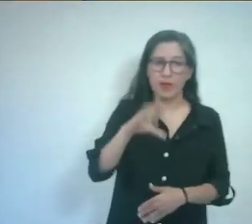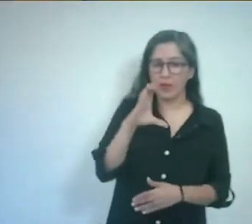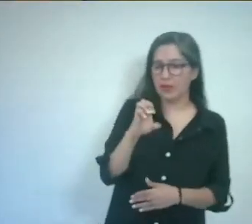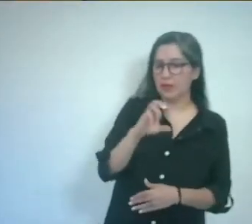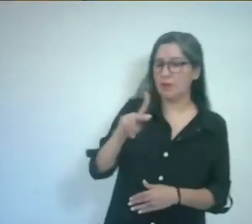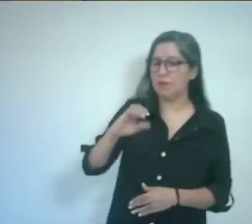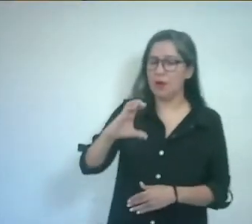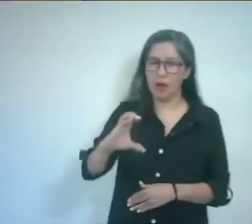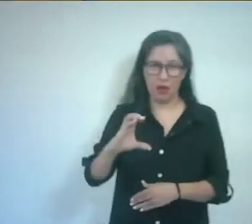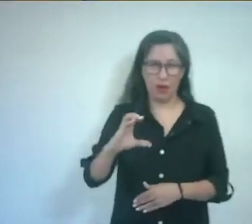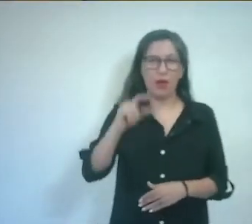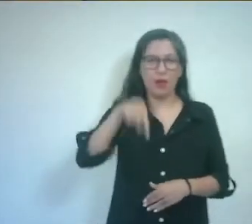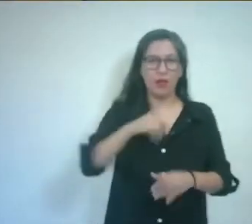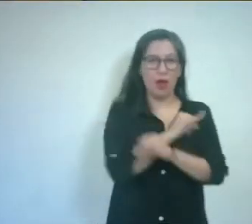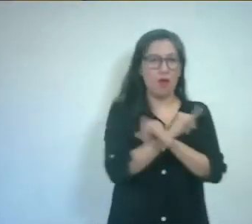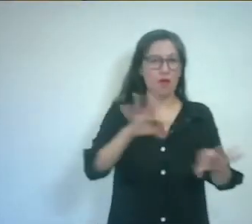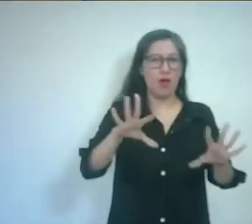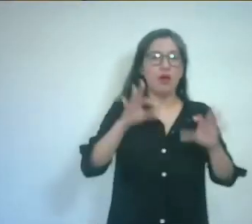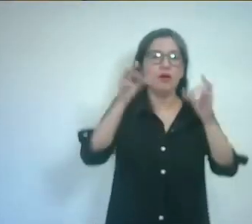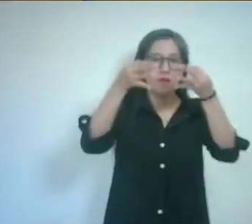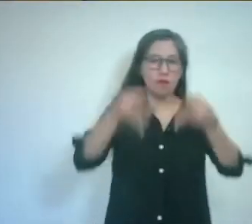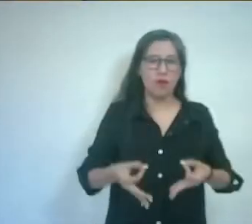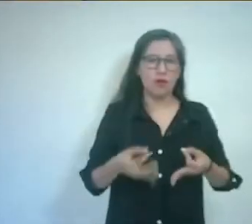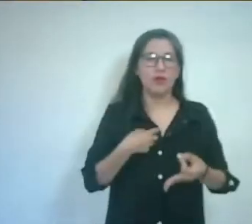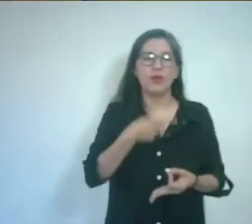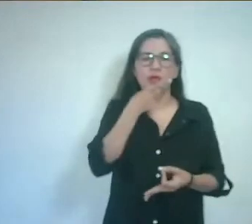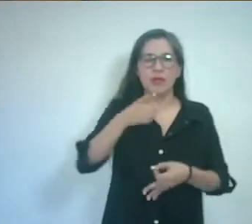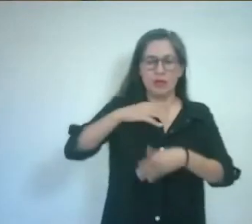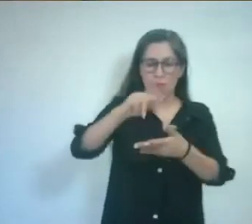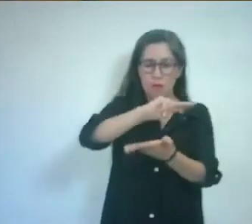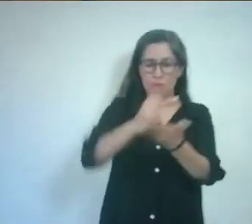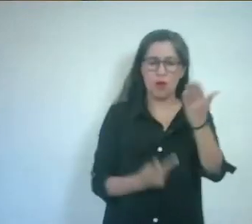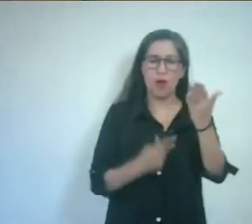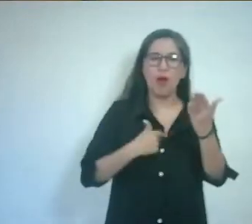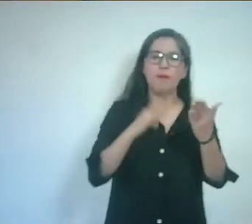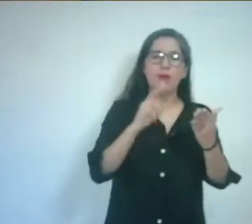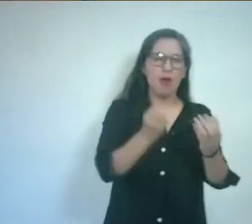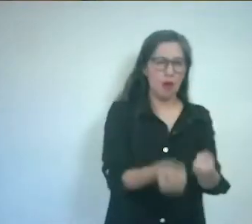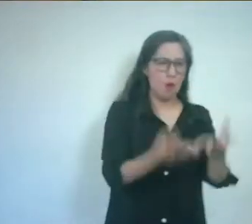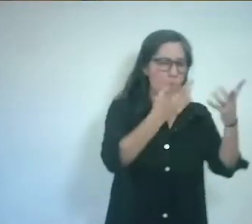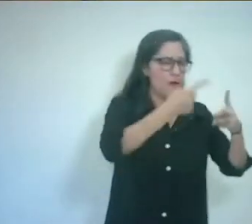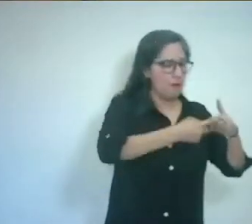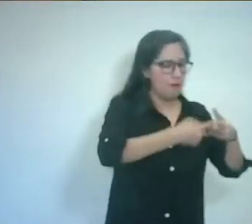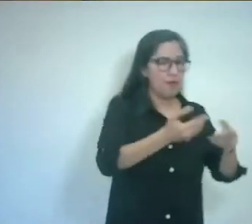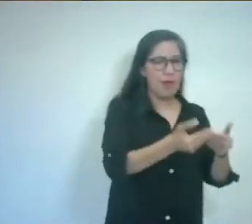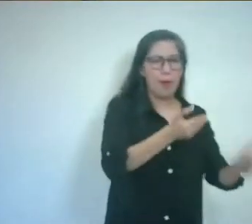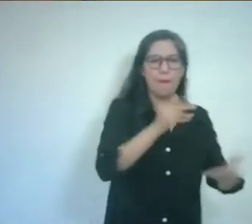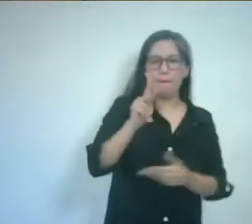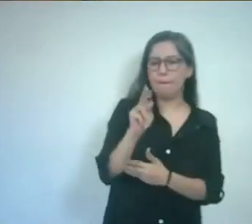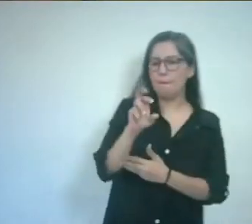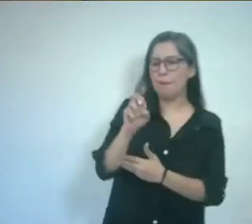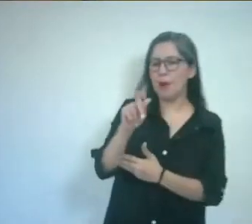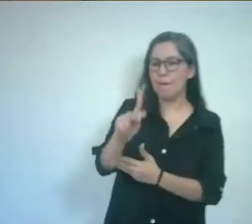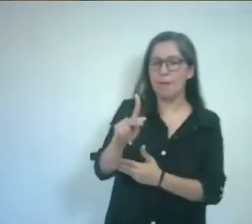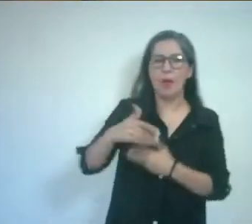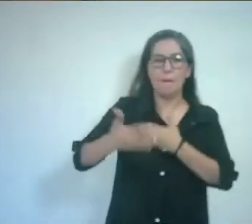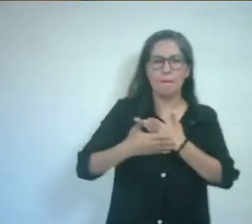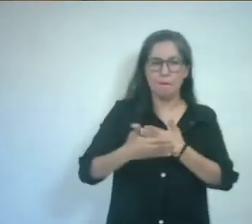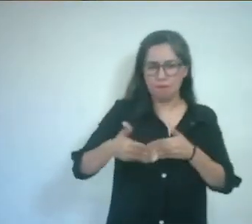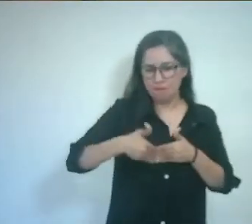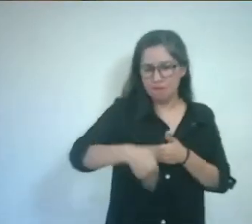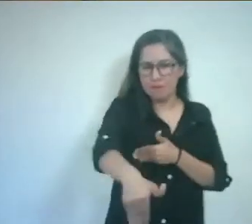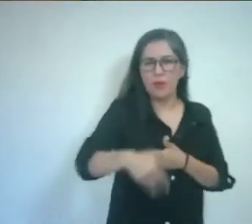y los difusores oficiales, se podrá consultar el programa de resultados preliminares PREP a partir de las 20 horas,